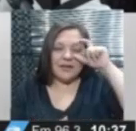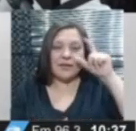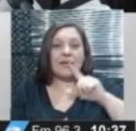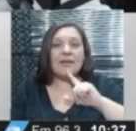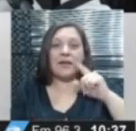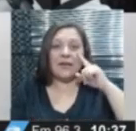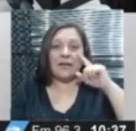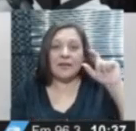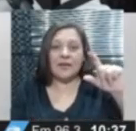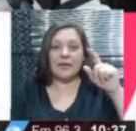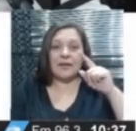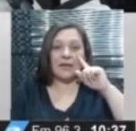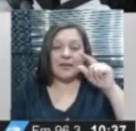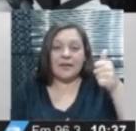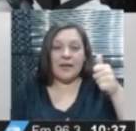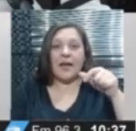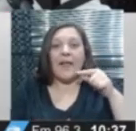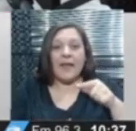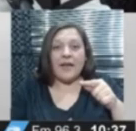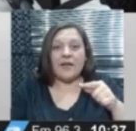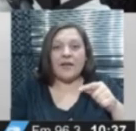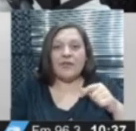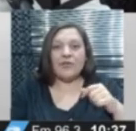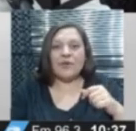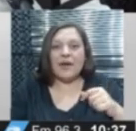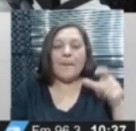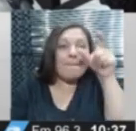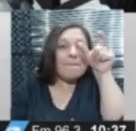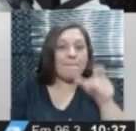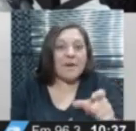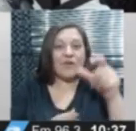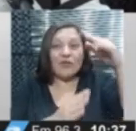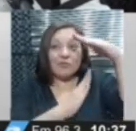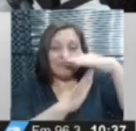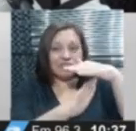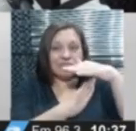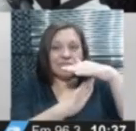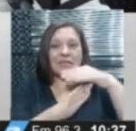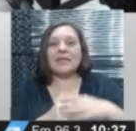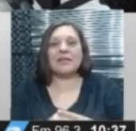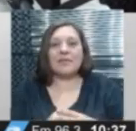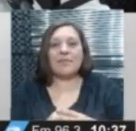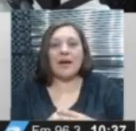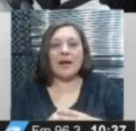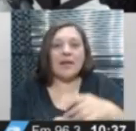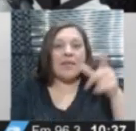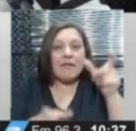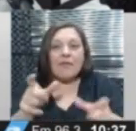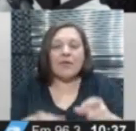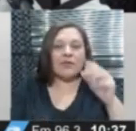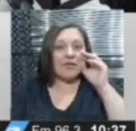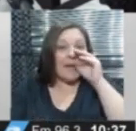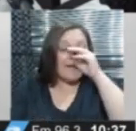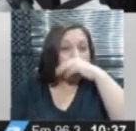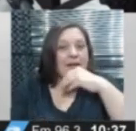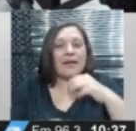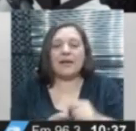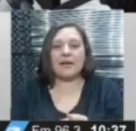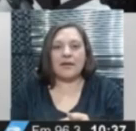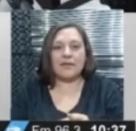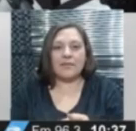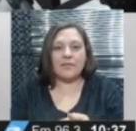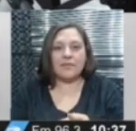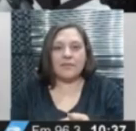televidentes pana africanista hay que entender que los negros son sujetos políticos no solo culturales